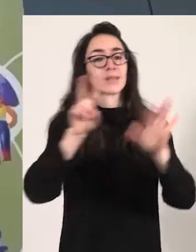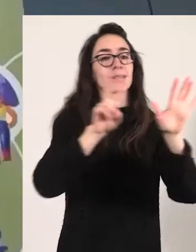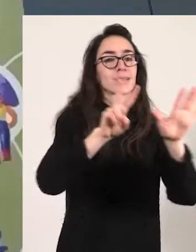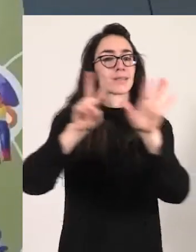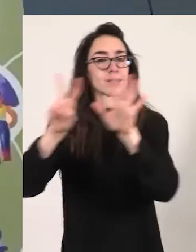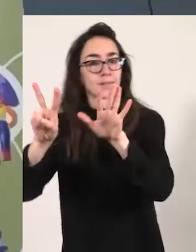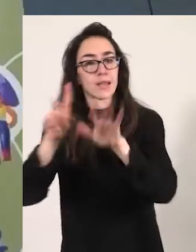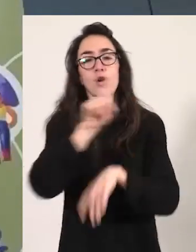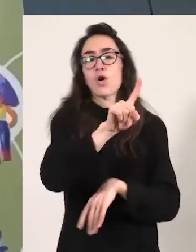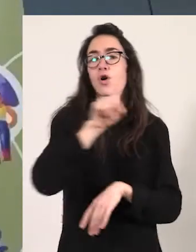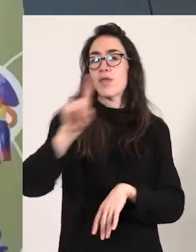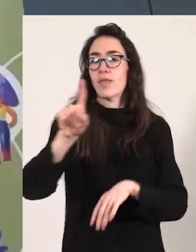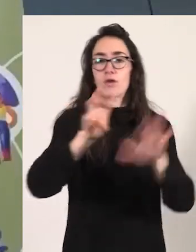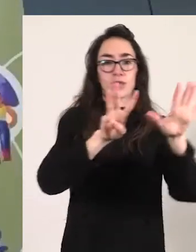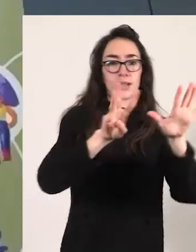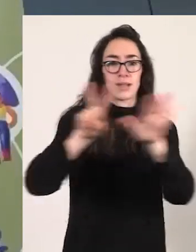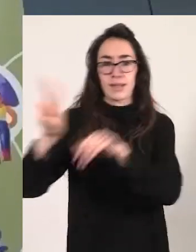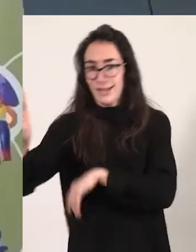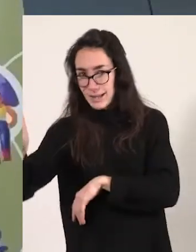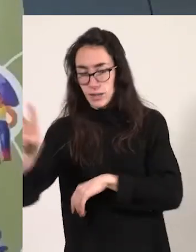677-11-83. Repito,